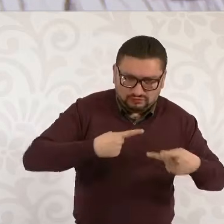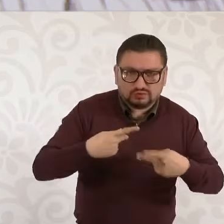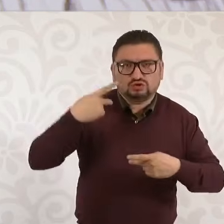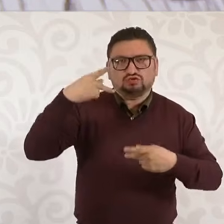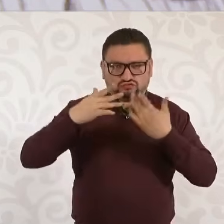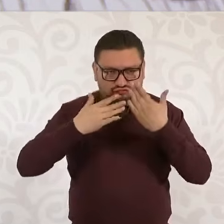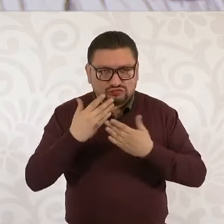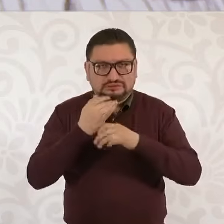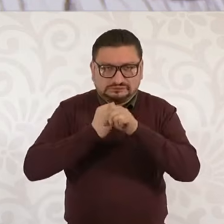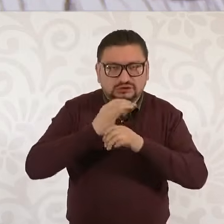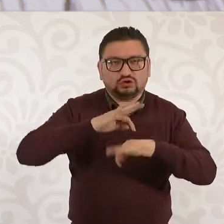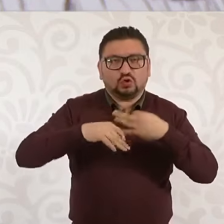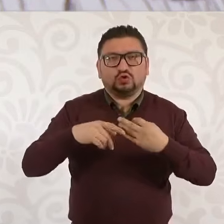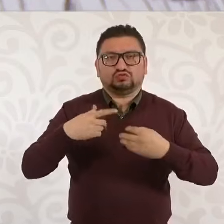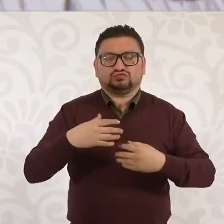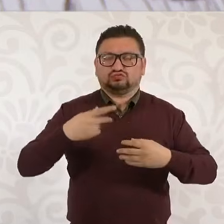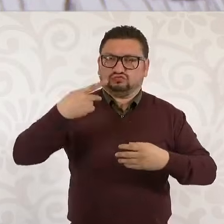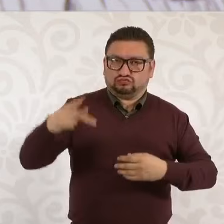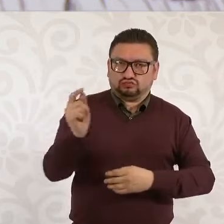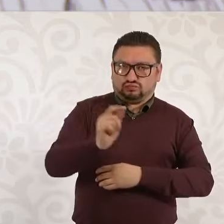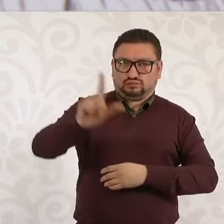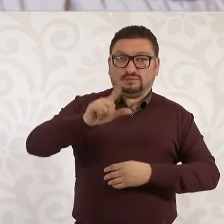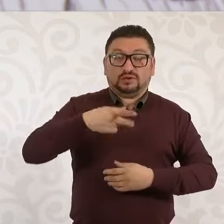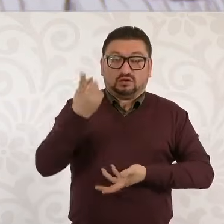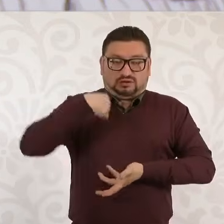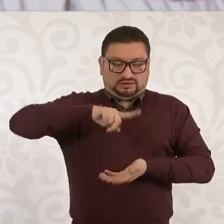su disciplina, pero al mismo tiempo de su humanismo.